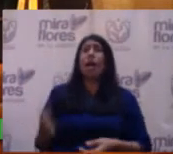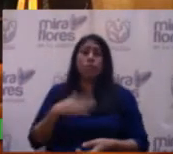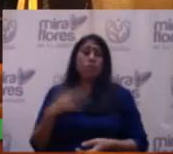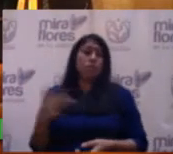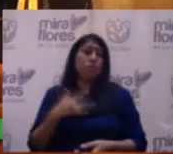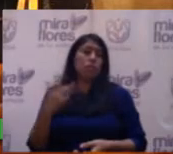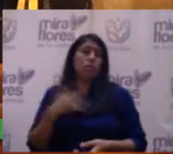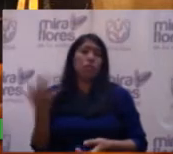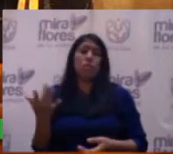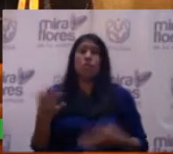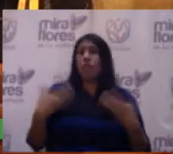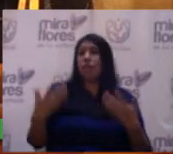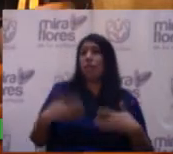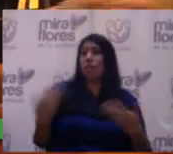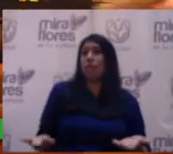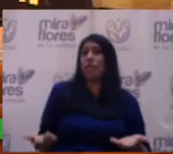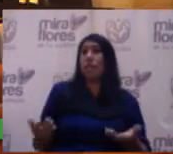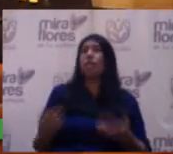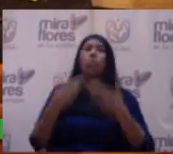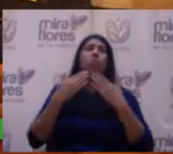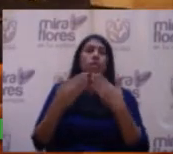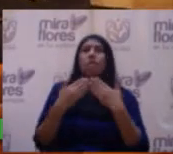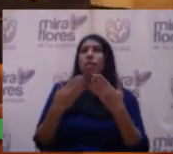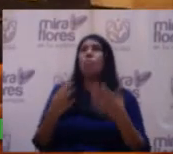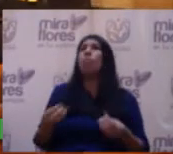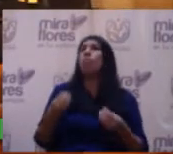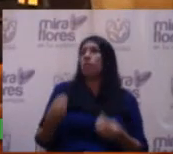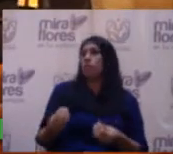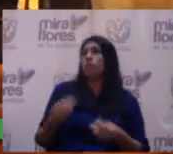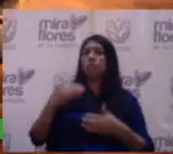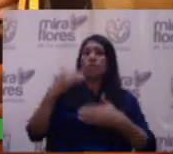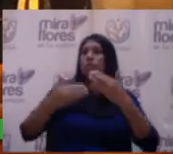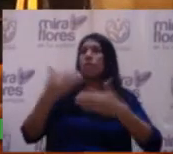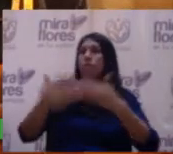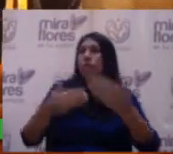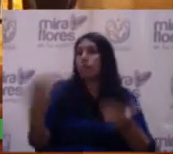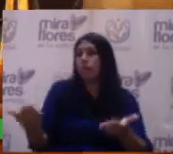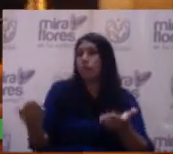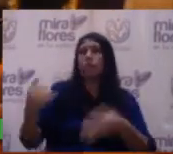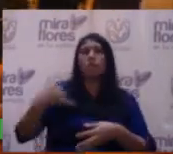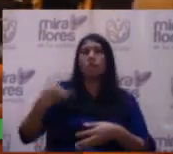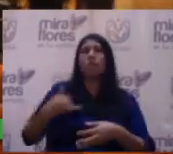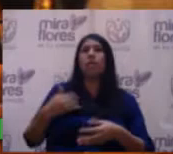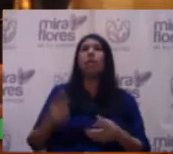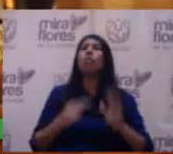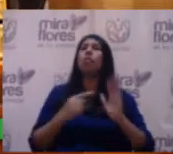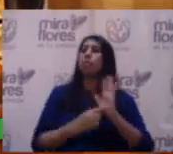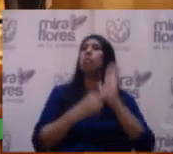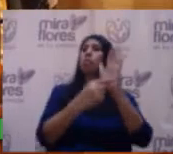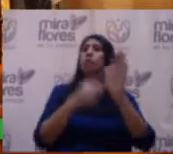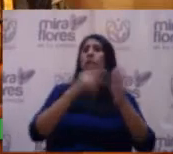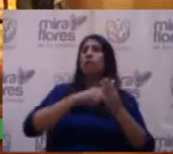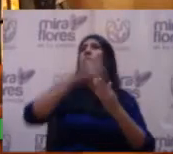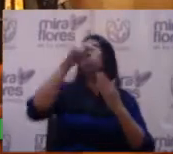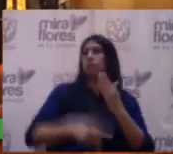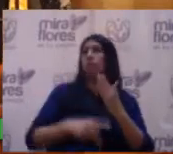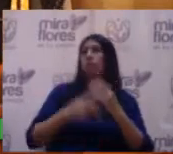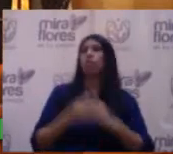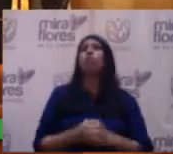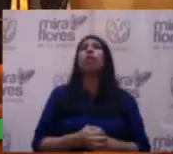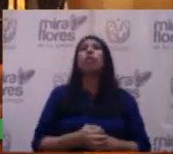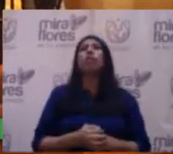y muy agradecida porque eso significa que estamos avanzando en materia de juventud. Bueno, expuse los proyectos que venimos trabajando desde la Gerencia de Desarrollo